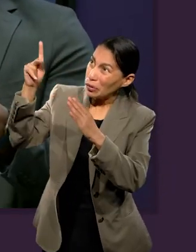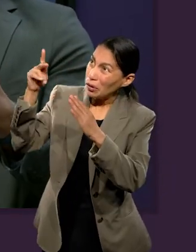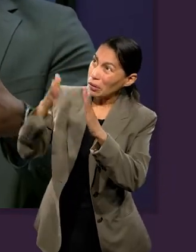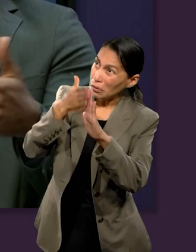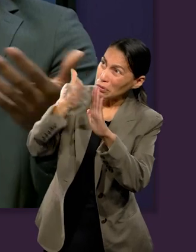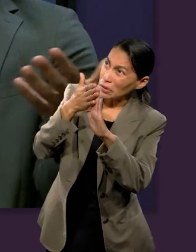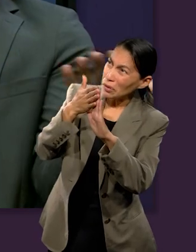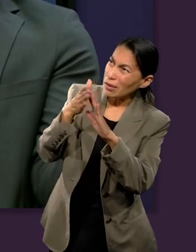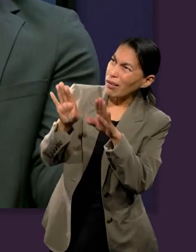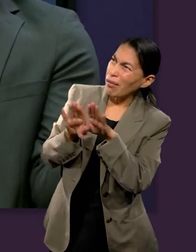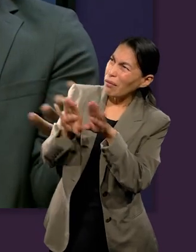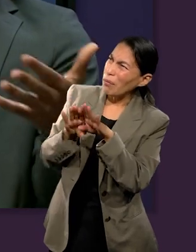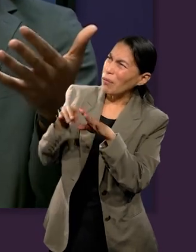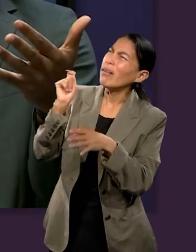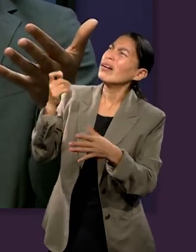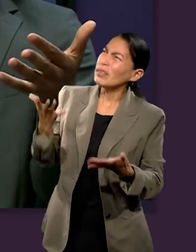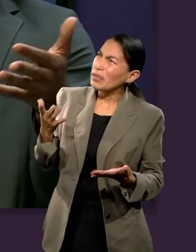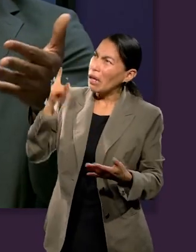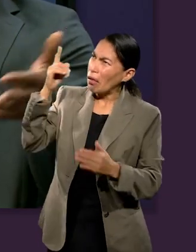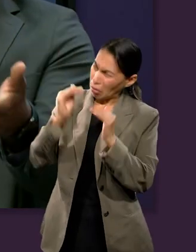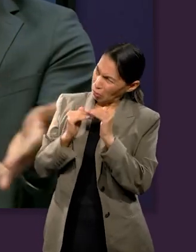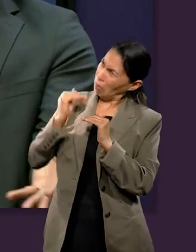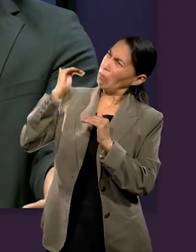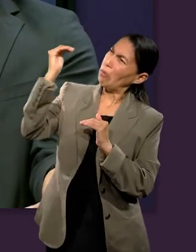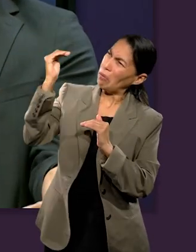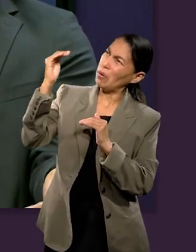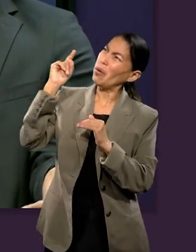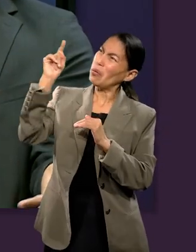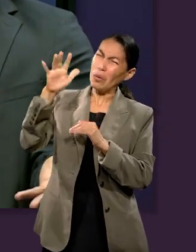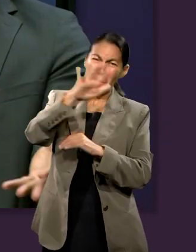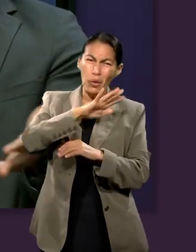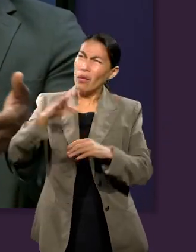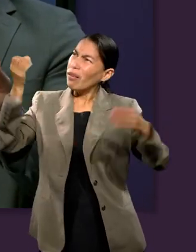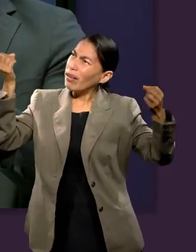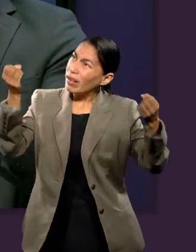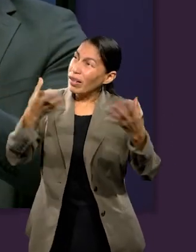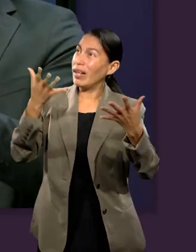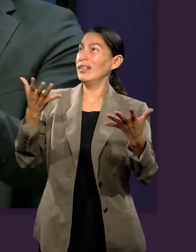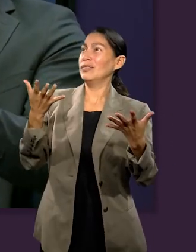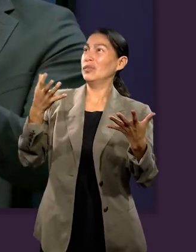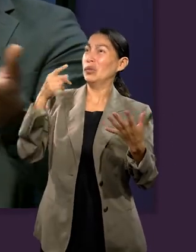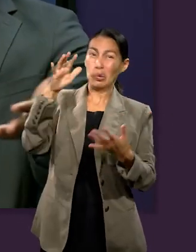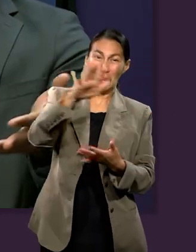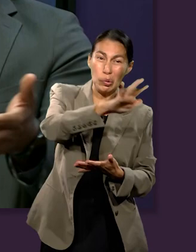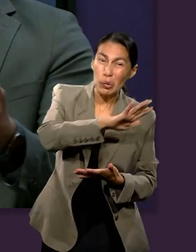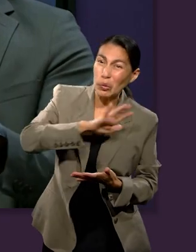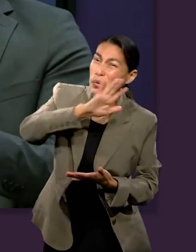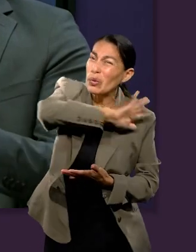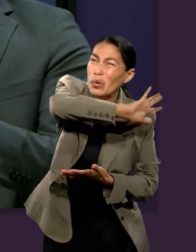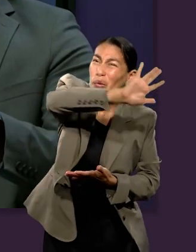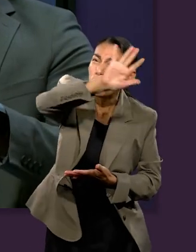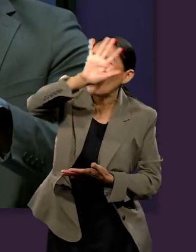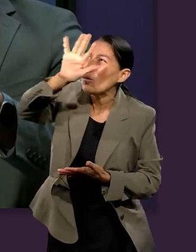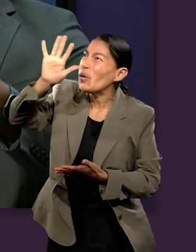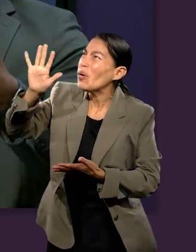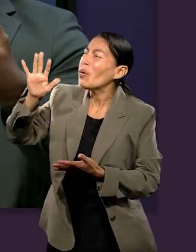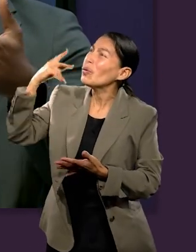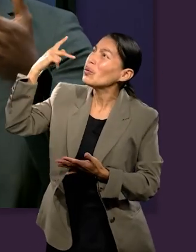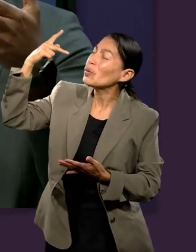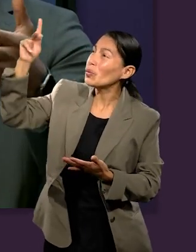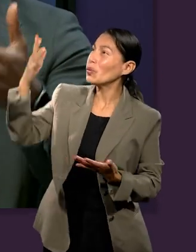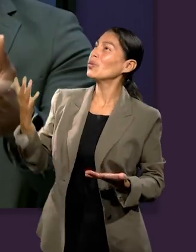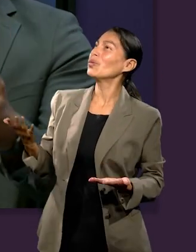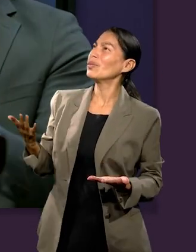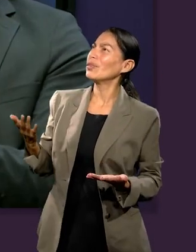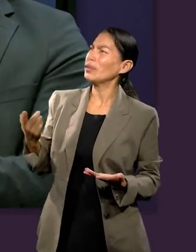cómo voy a construirte algo y no cabes en esta casa Tú eres el que hizo todo Eres el el